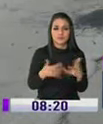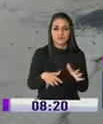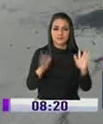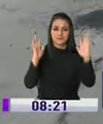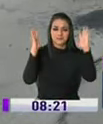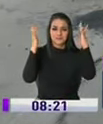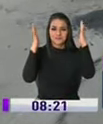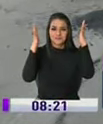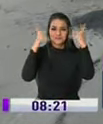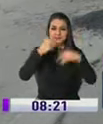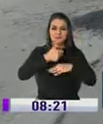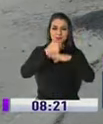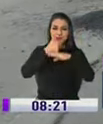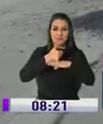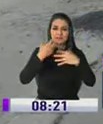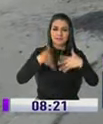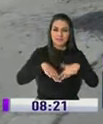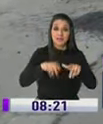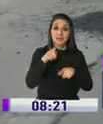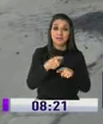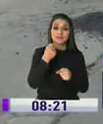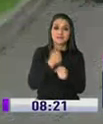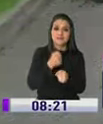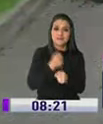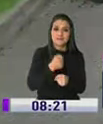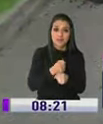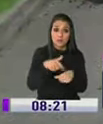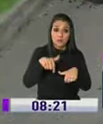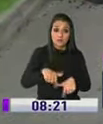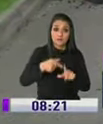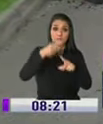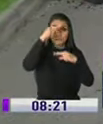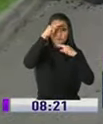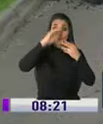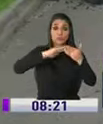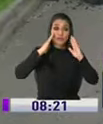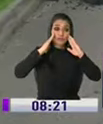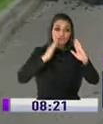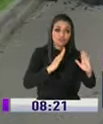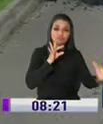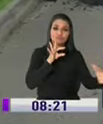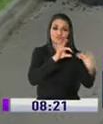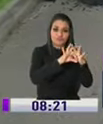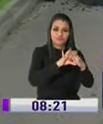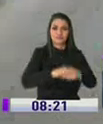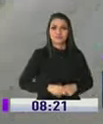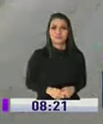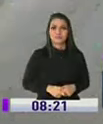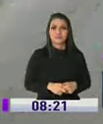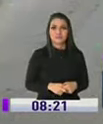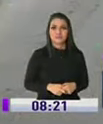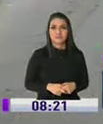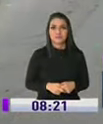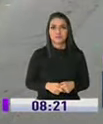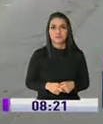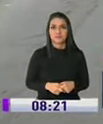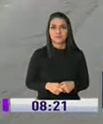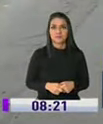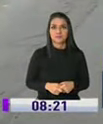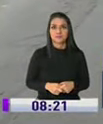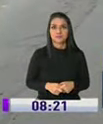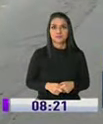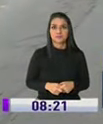para la autoridad porque ese es el trabajo que nosotros realizamos, somos ese lazo entre usted y las autoridades. Y ahí está, se cumplió. Nosotros